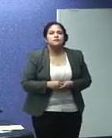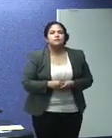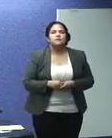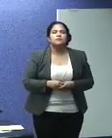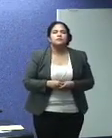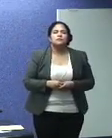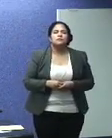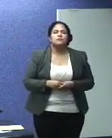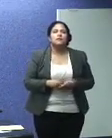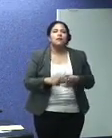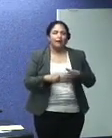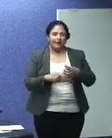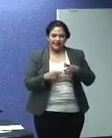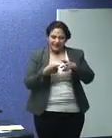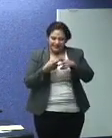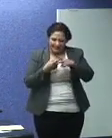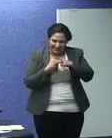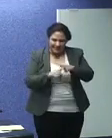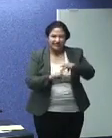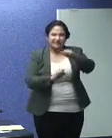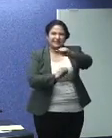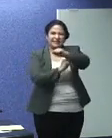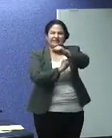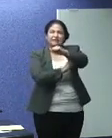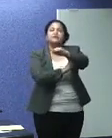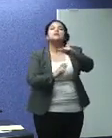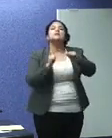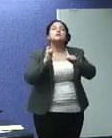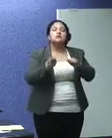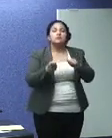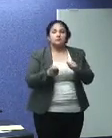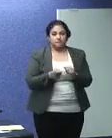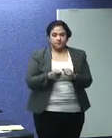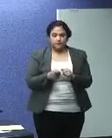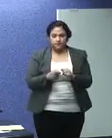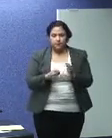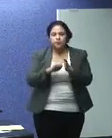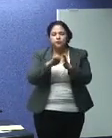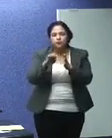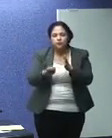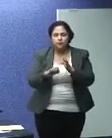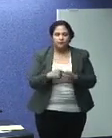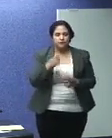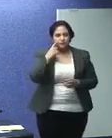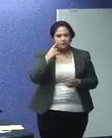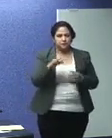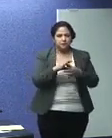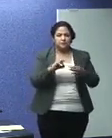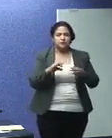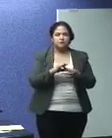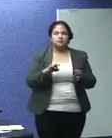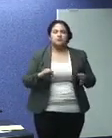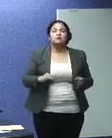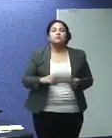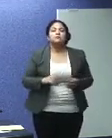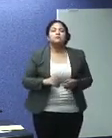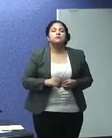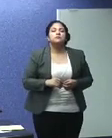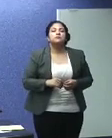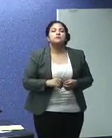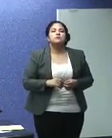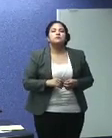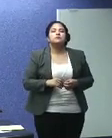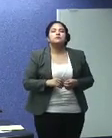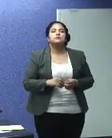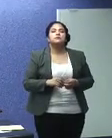establece como sus pilares fundamentales el modelo social y de derechos humanos y parte precisamente de este reconocimiento de la diversidad humana